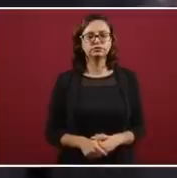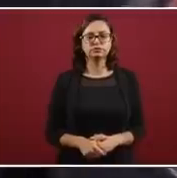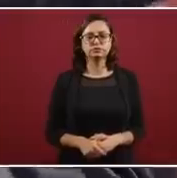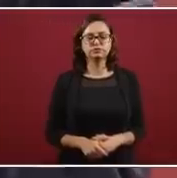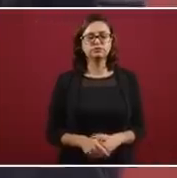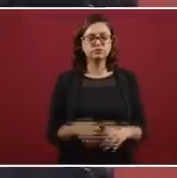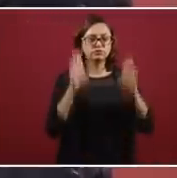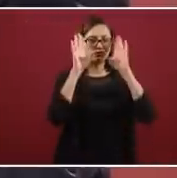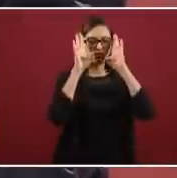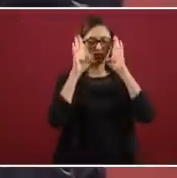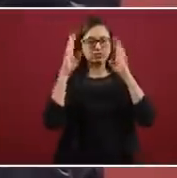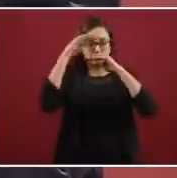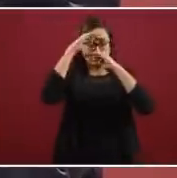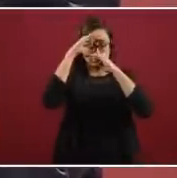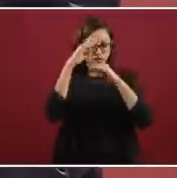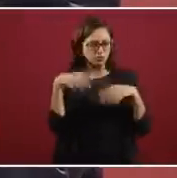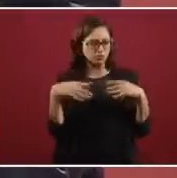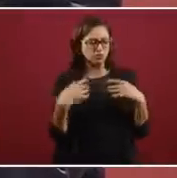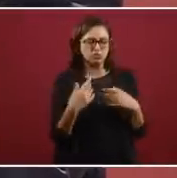Conservador.